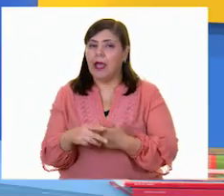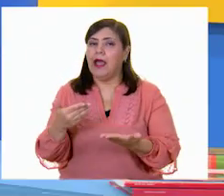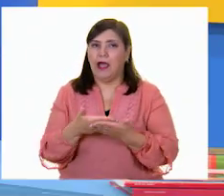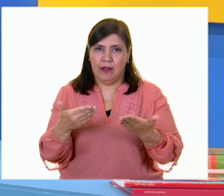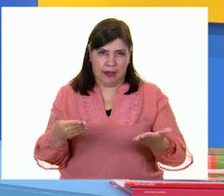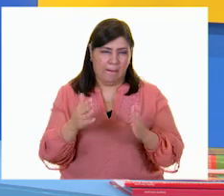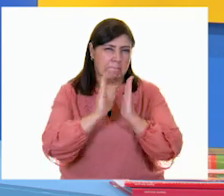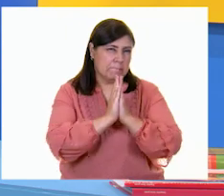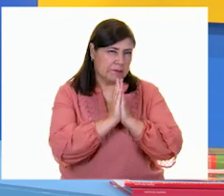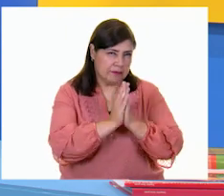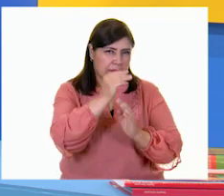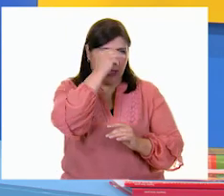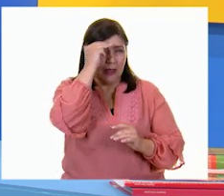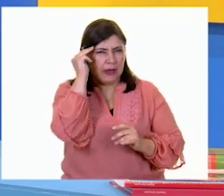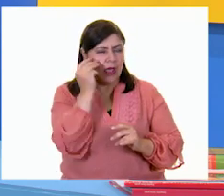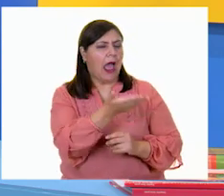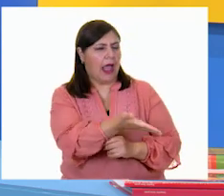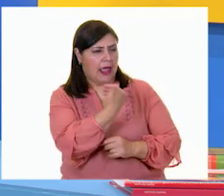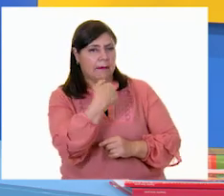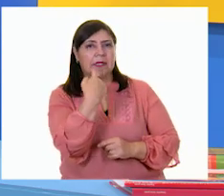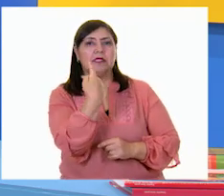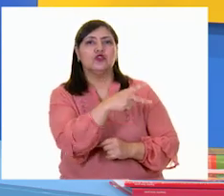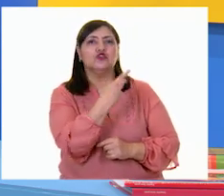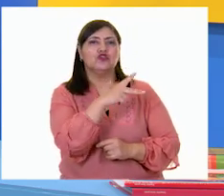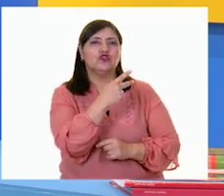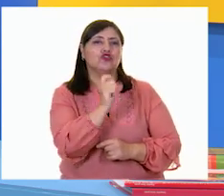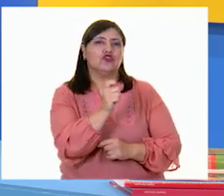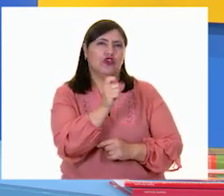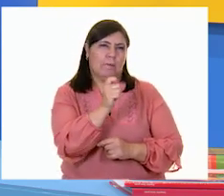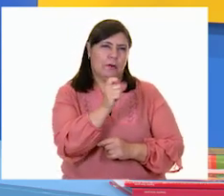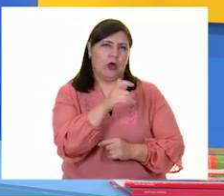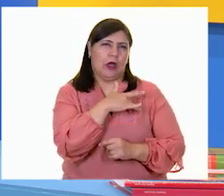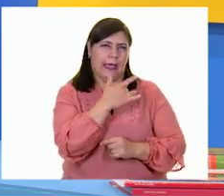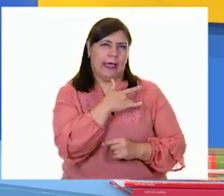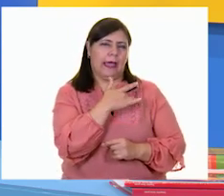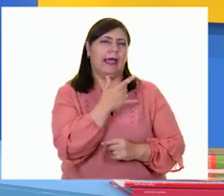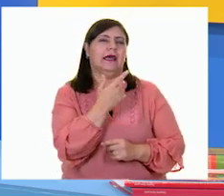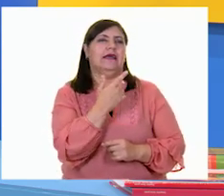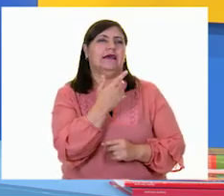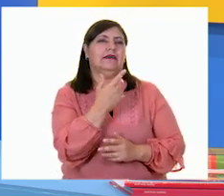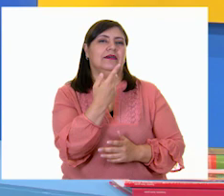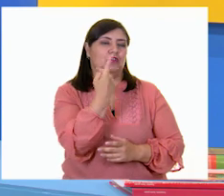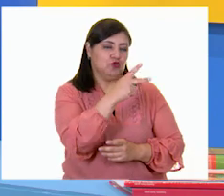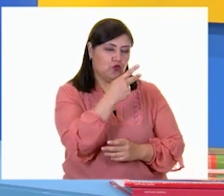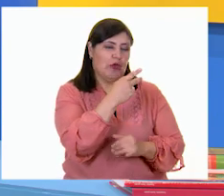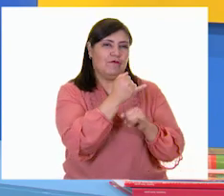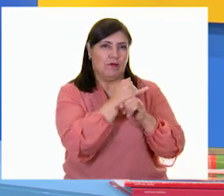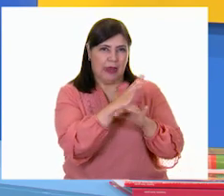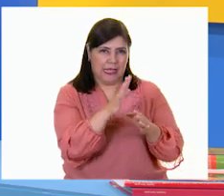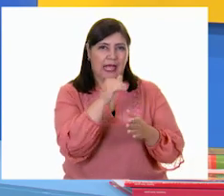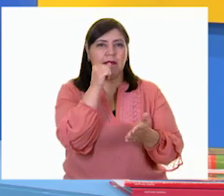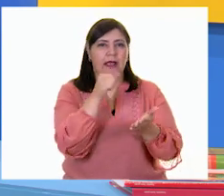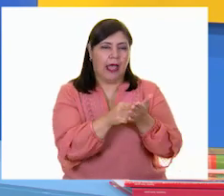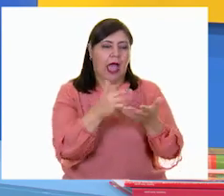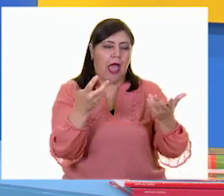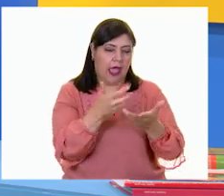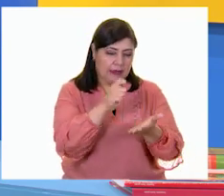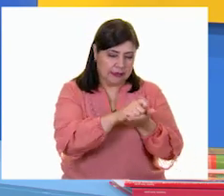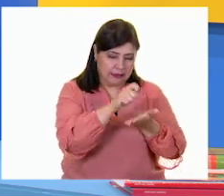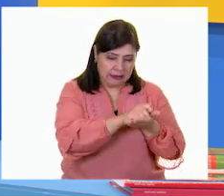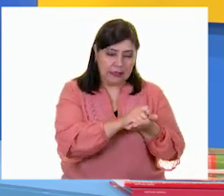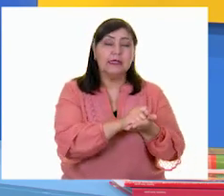por favor, díctame los datos de la remitente de la carta, es decir, los tuyos, y luego me dictas los